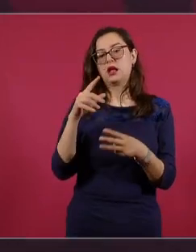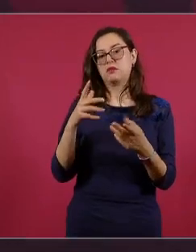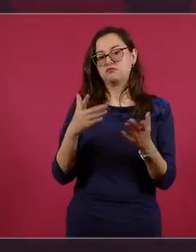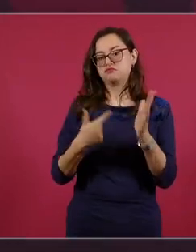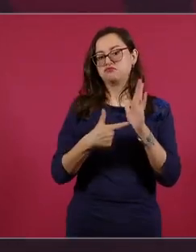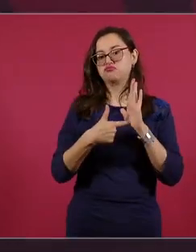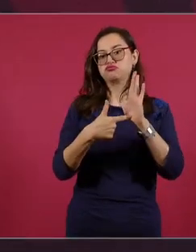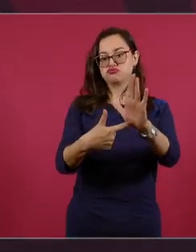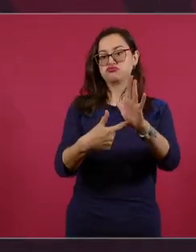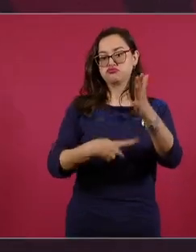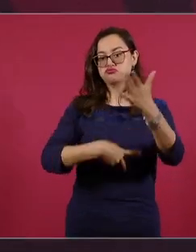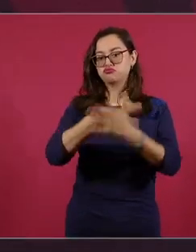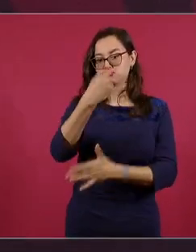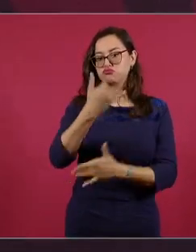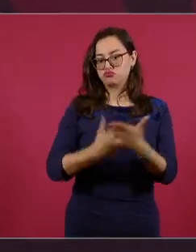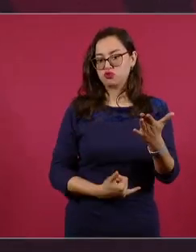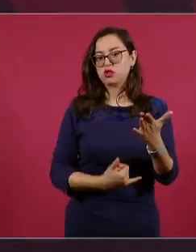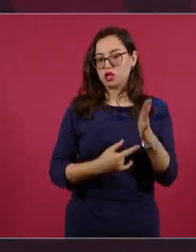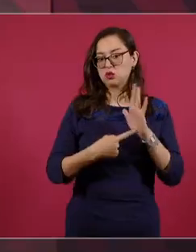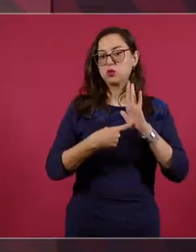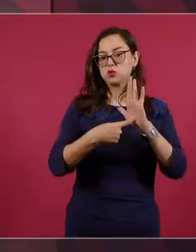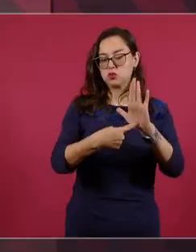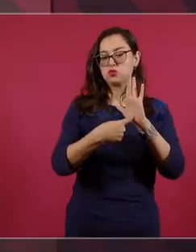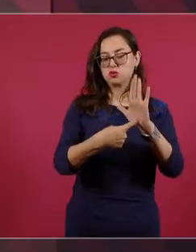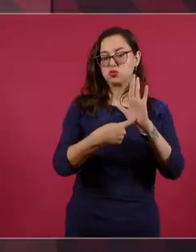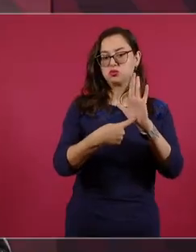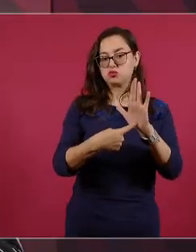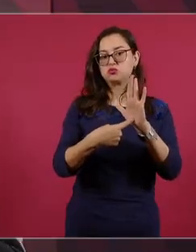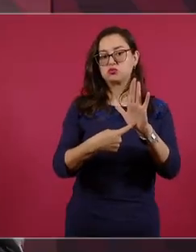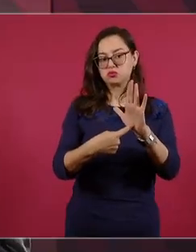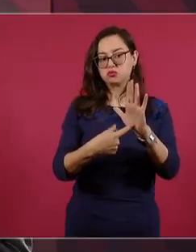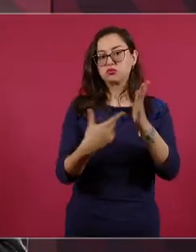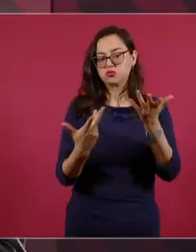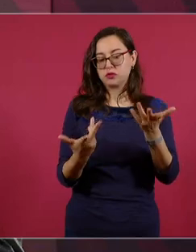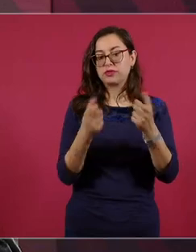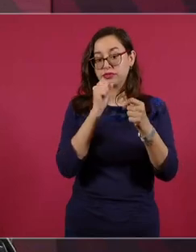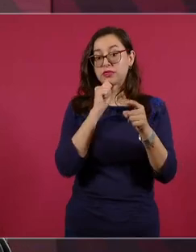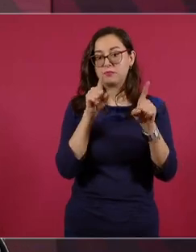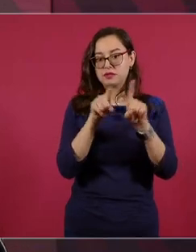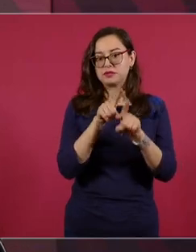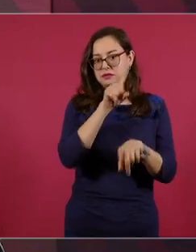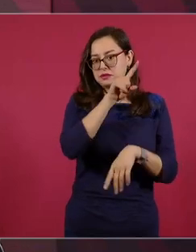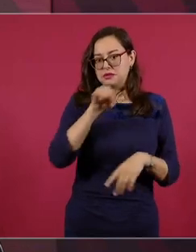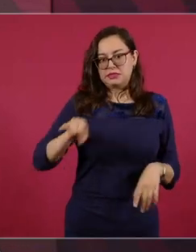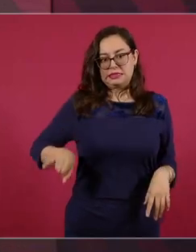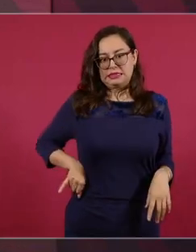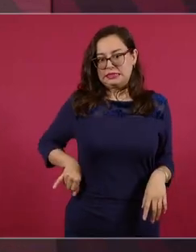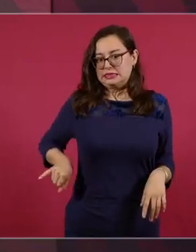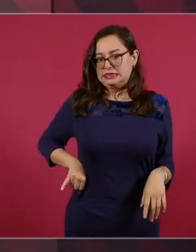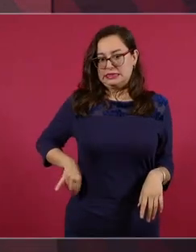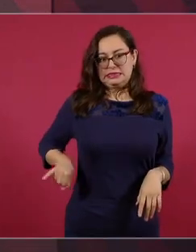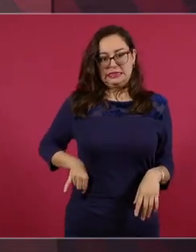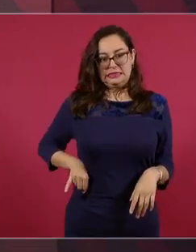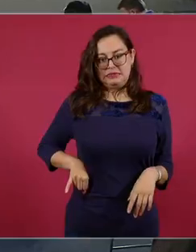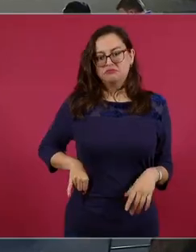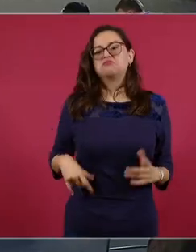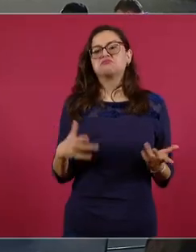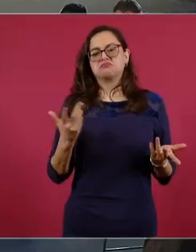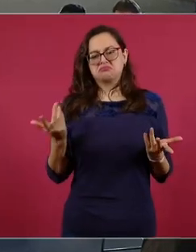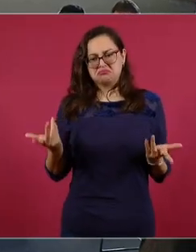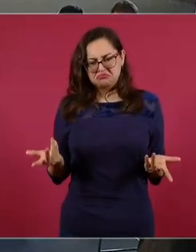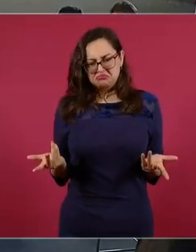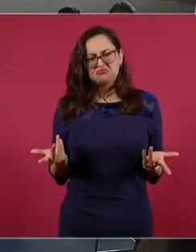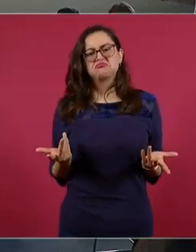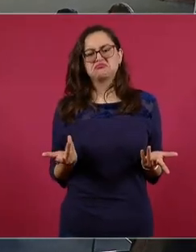presentación del transísmico, porque tienen ellos mucho interés. Entonces, sí se está